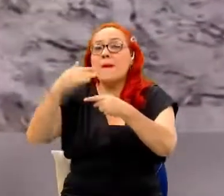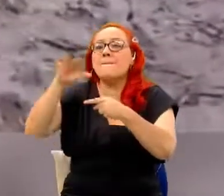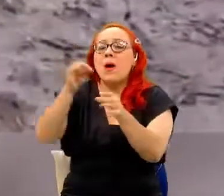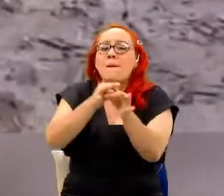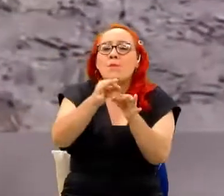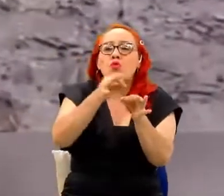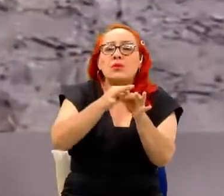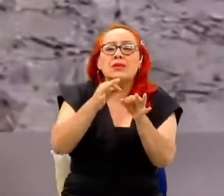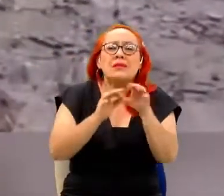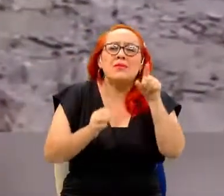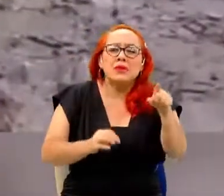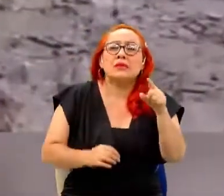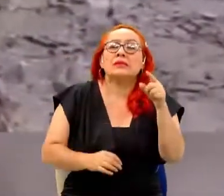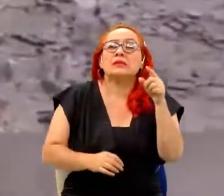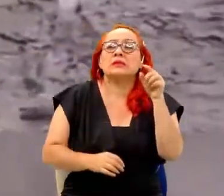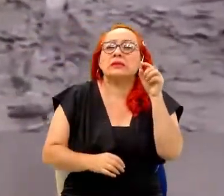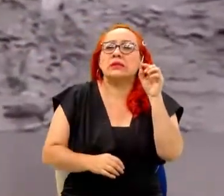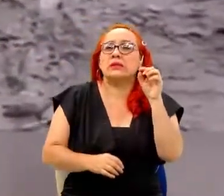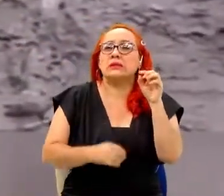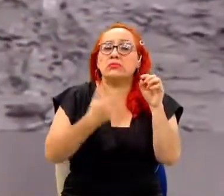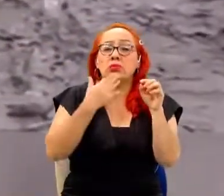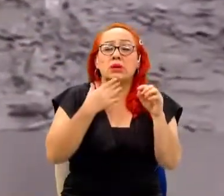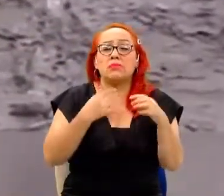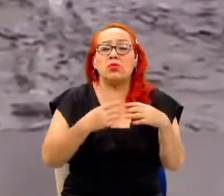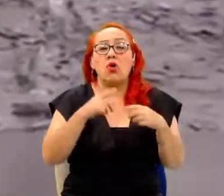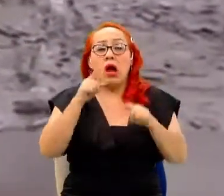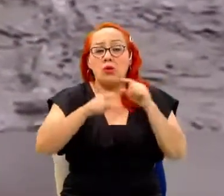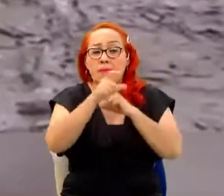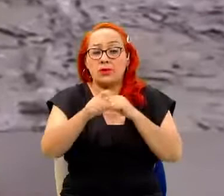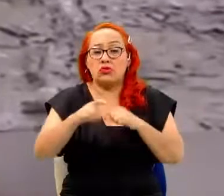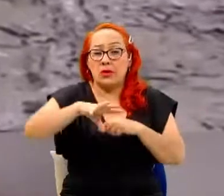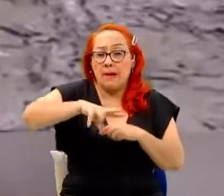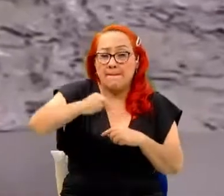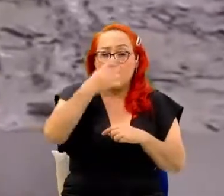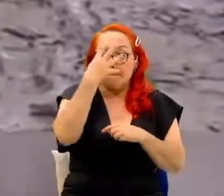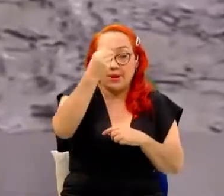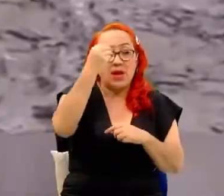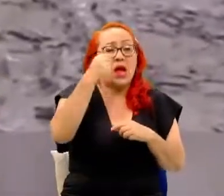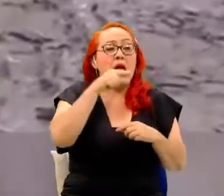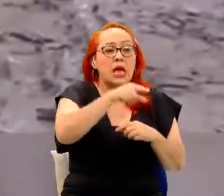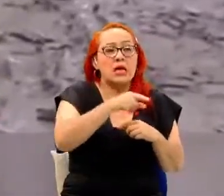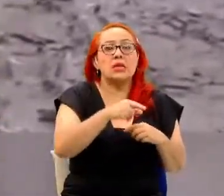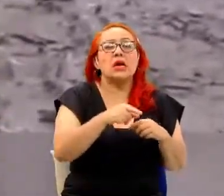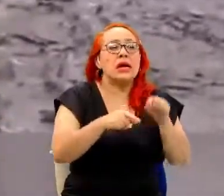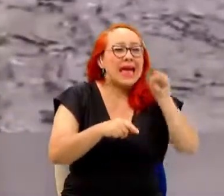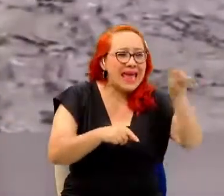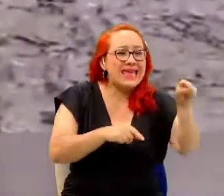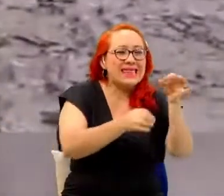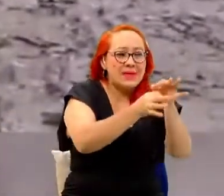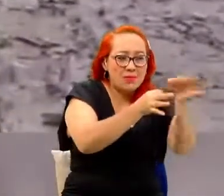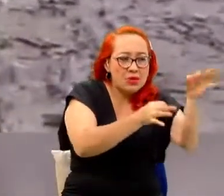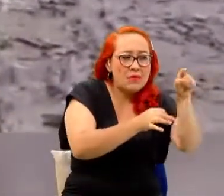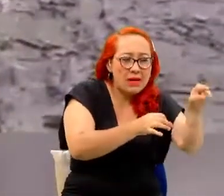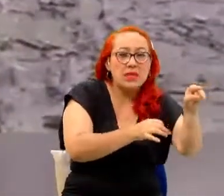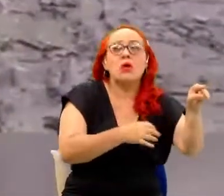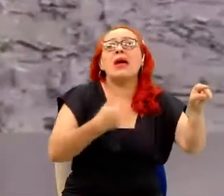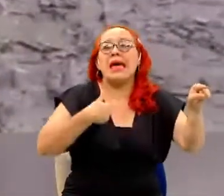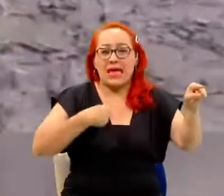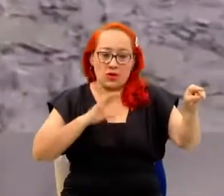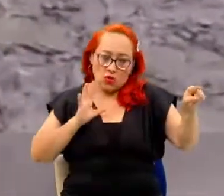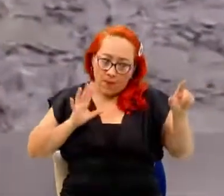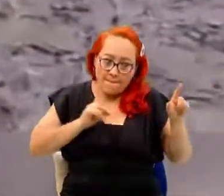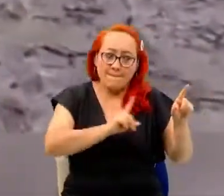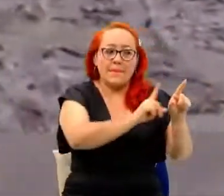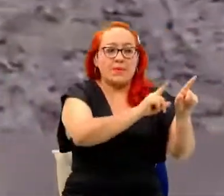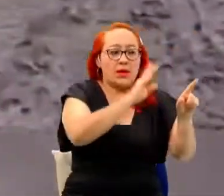que más han sido amedrentados por estos delincuentes comunes han estado robando básicamente pertenencias de las